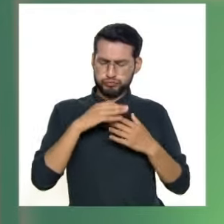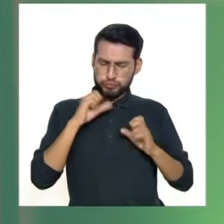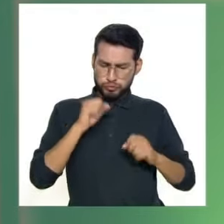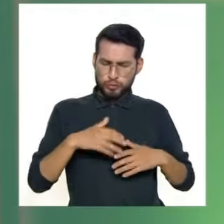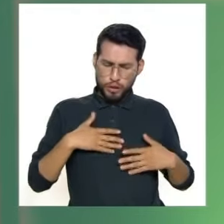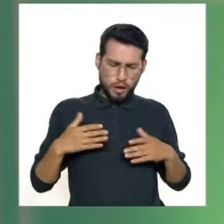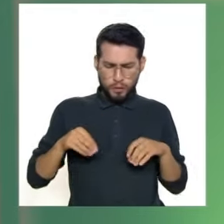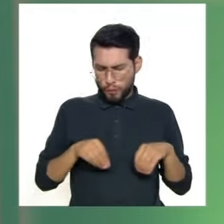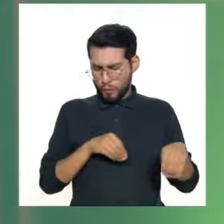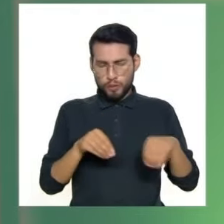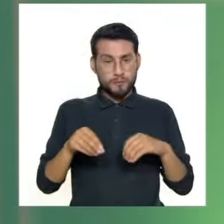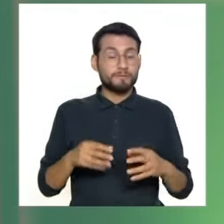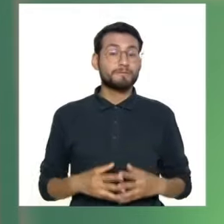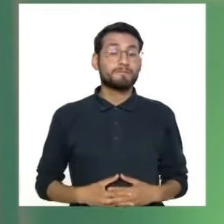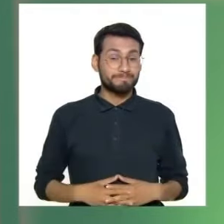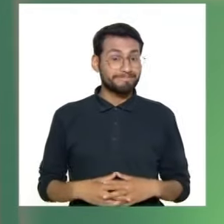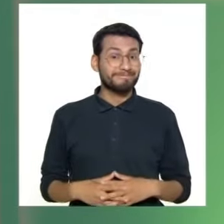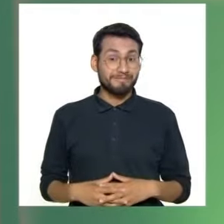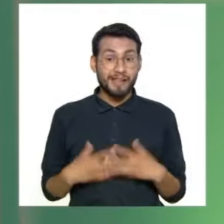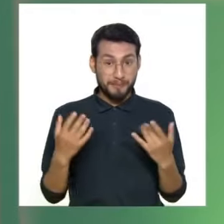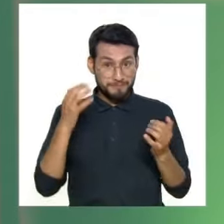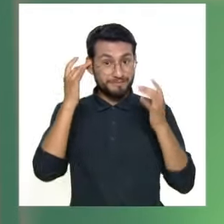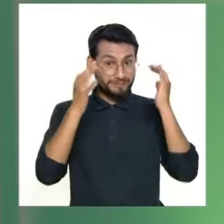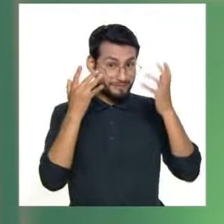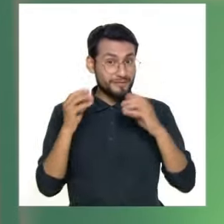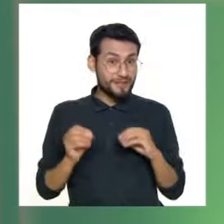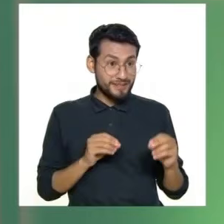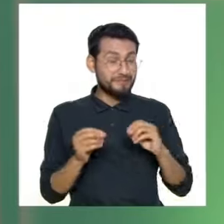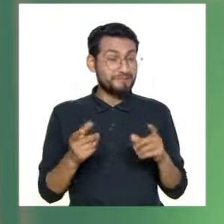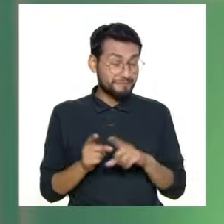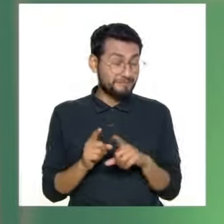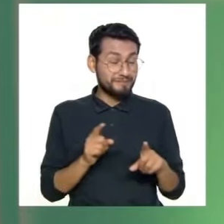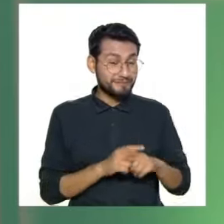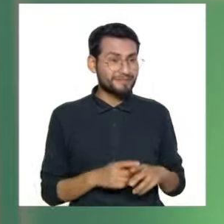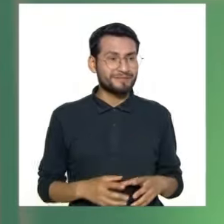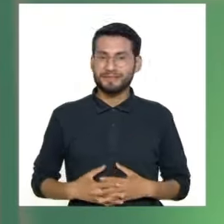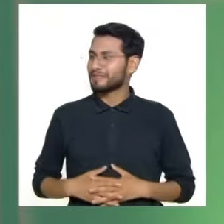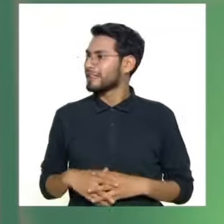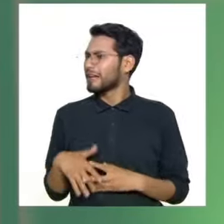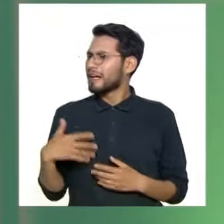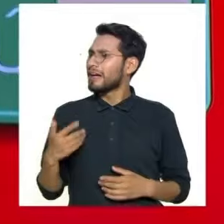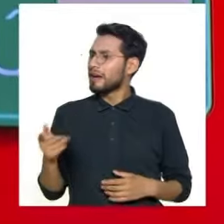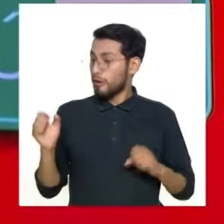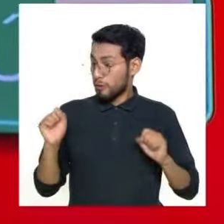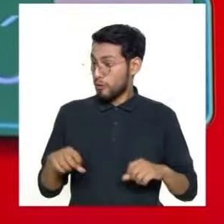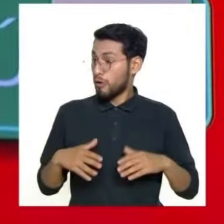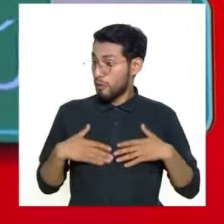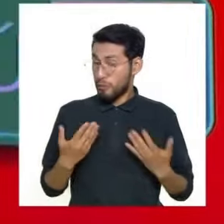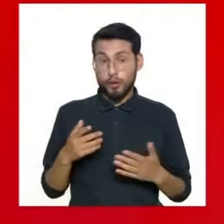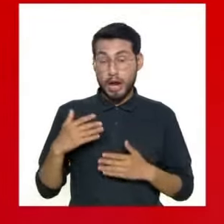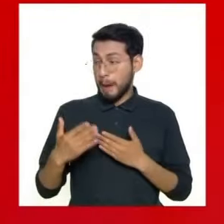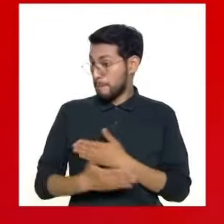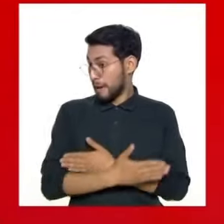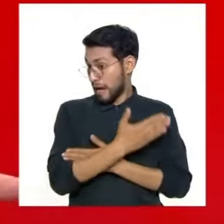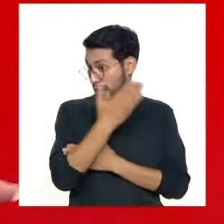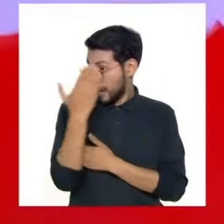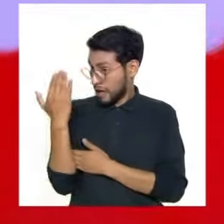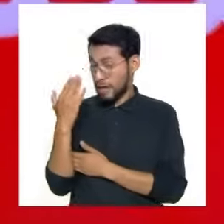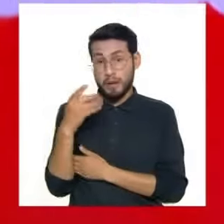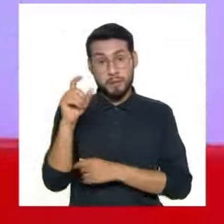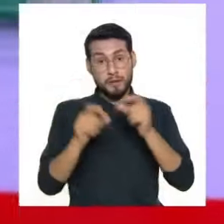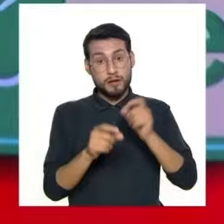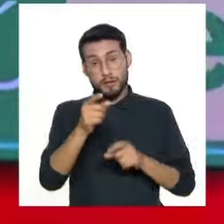postura Y eso es como una meditación en movimiento también genial eso lo podemos hacer todas las mañanas igual para